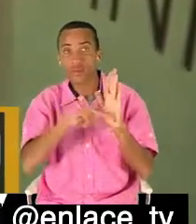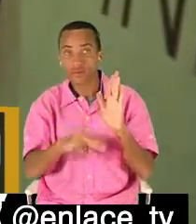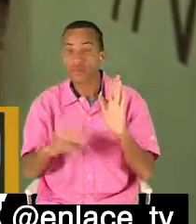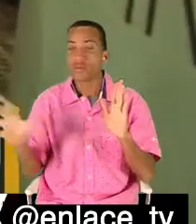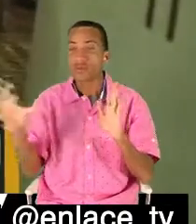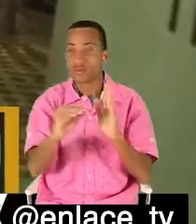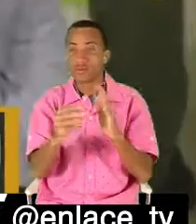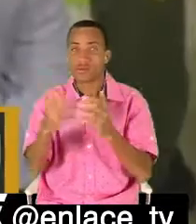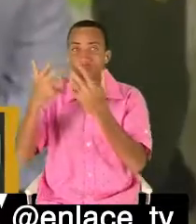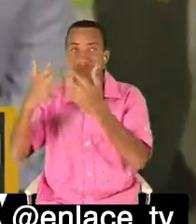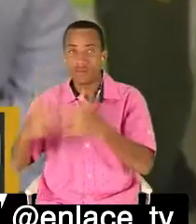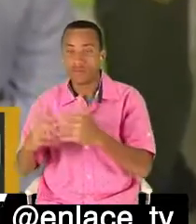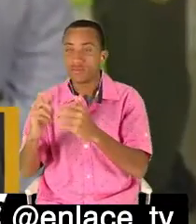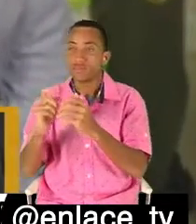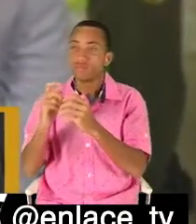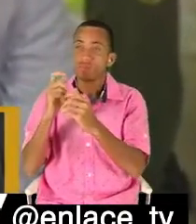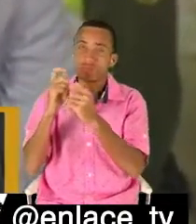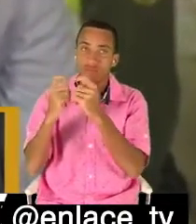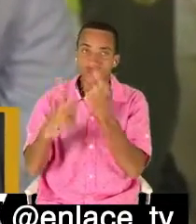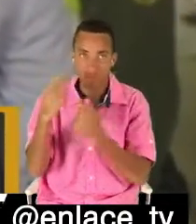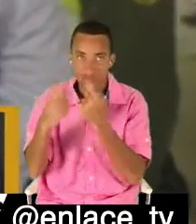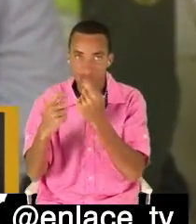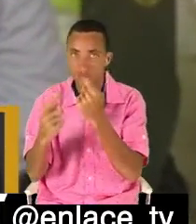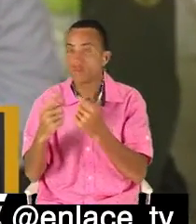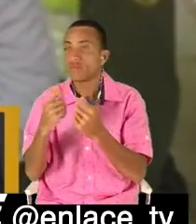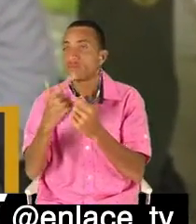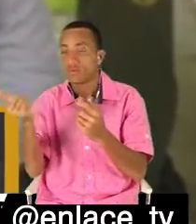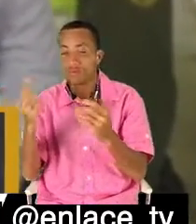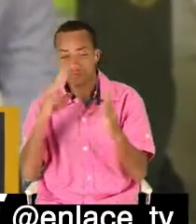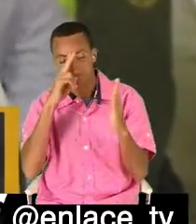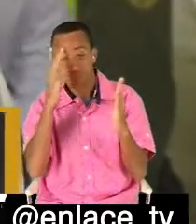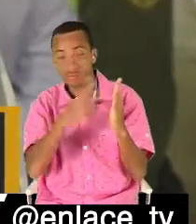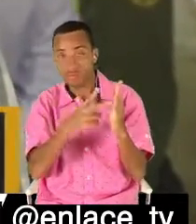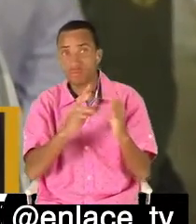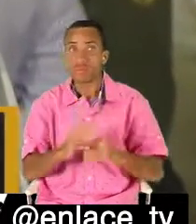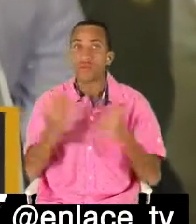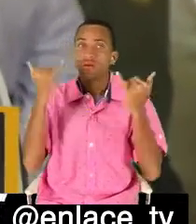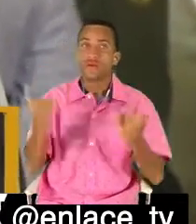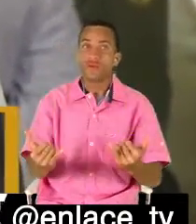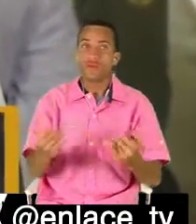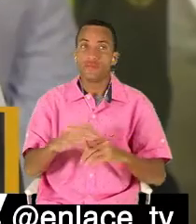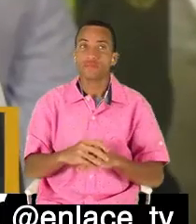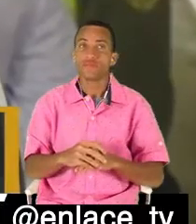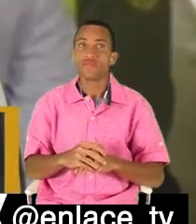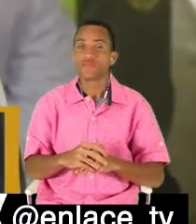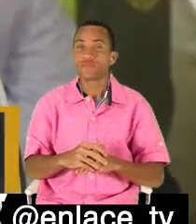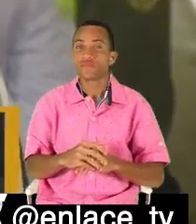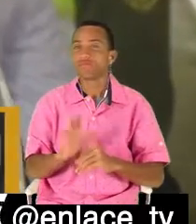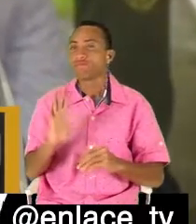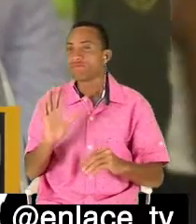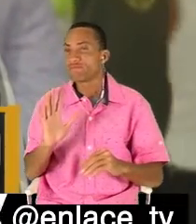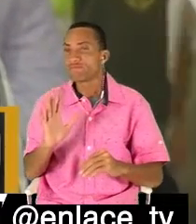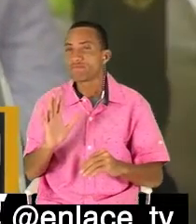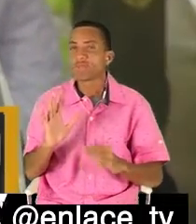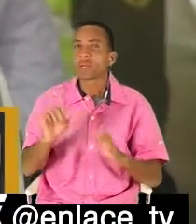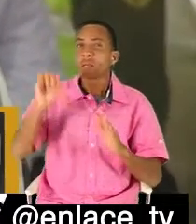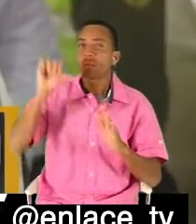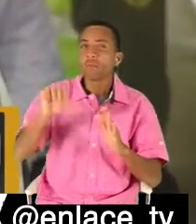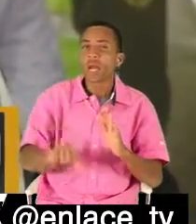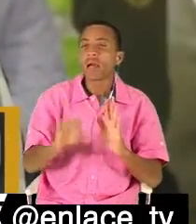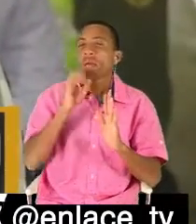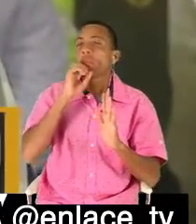y empresarios. Y hasta el momento hemos verificado que son leves las faltas que se